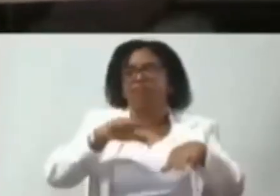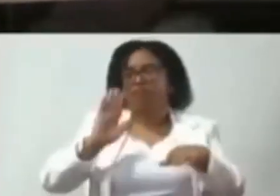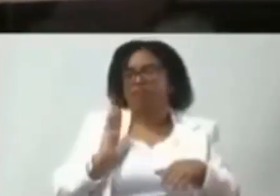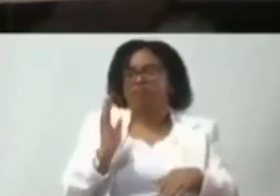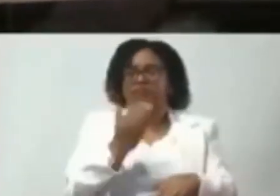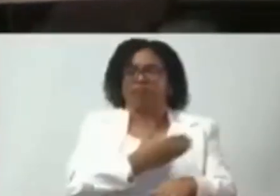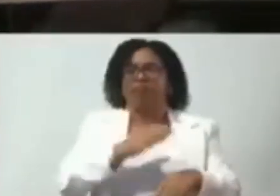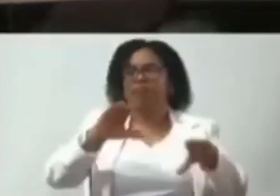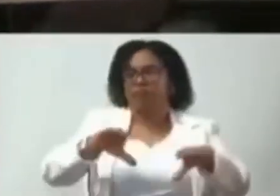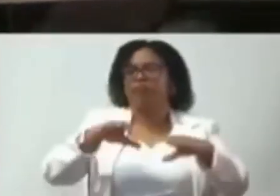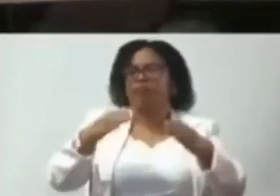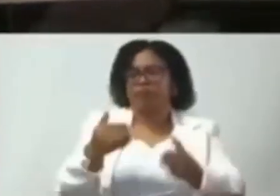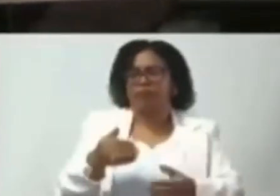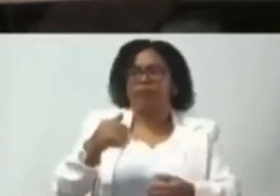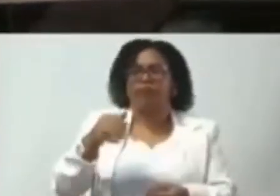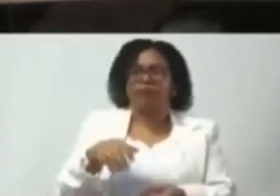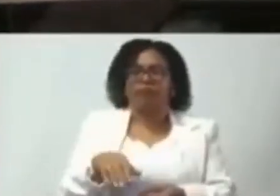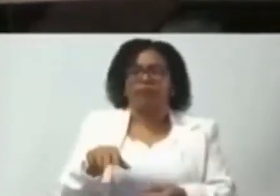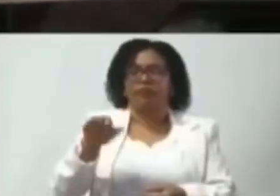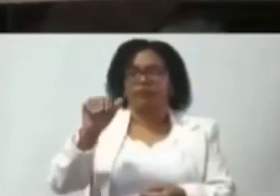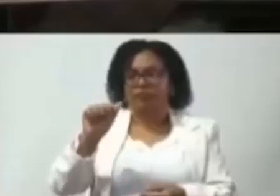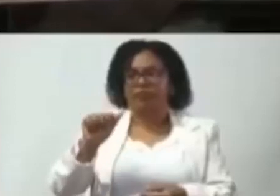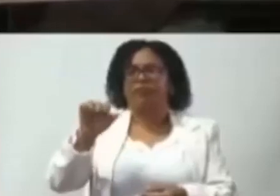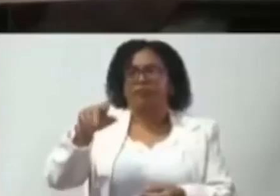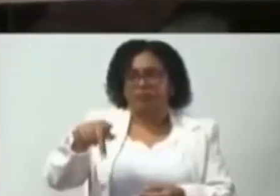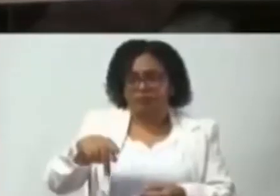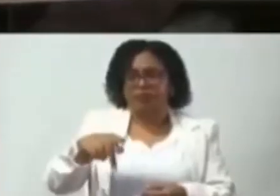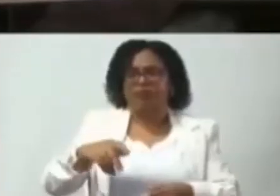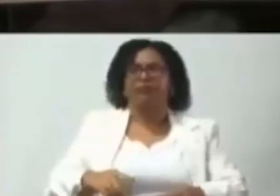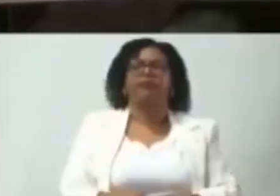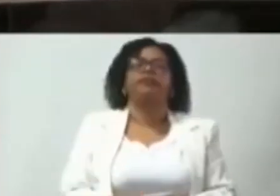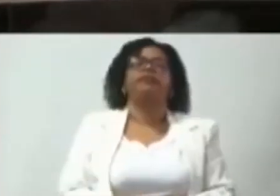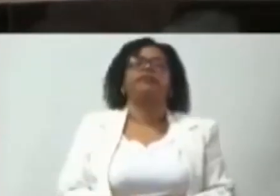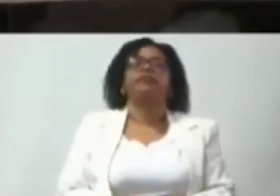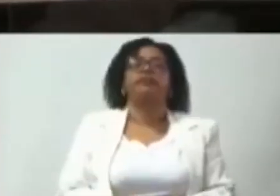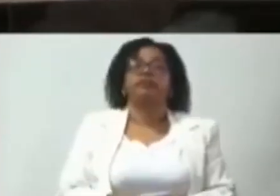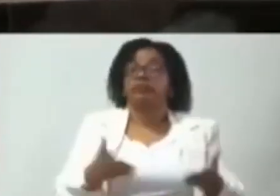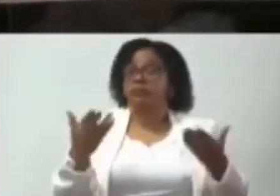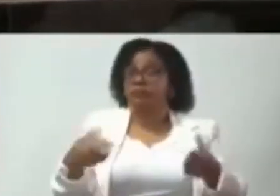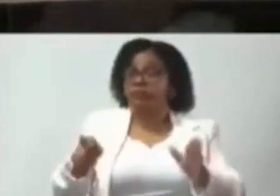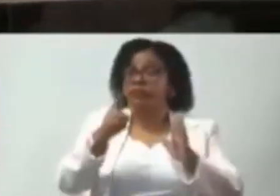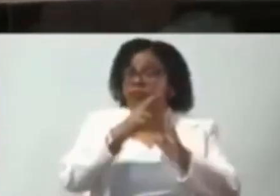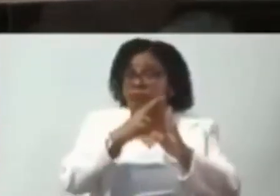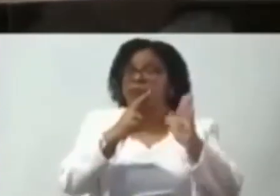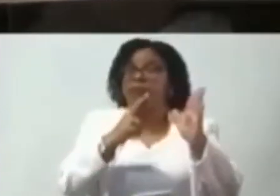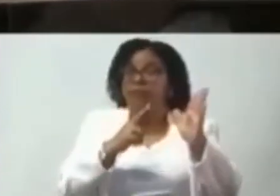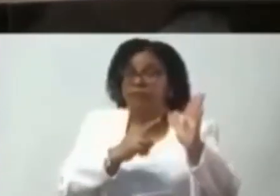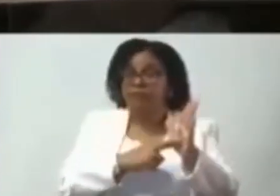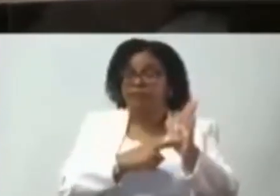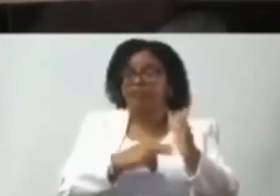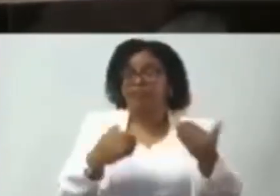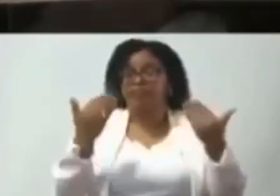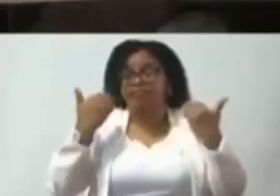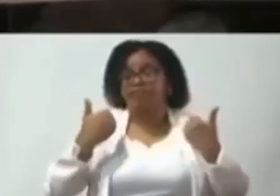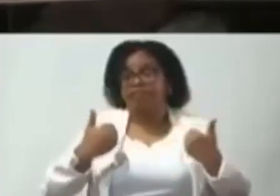y bueno como establecen los reglamentos quien tiene el honor de dirigirle la palabra